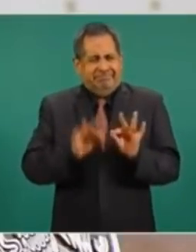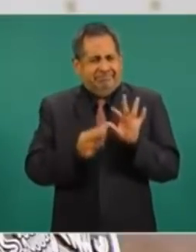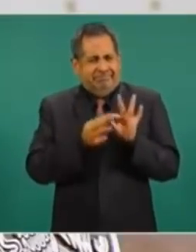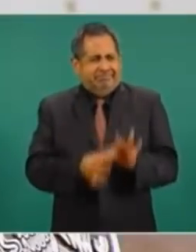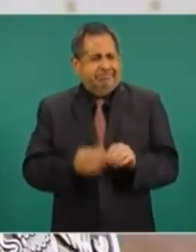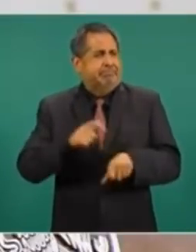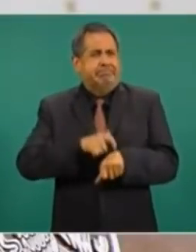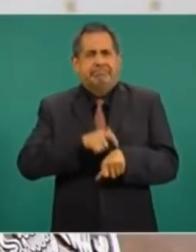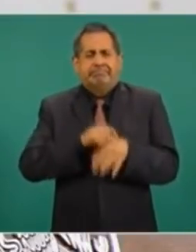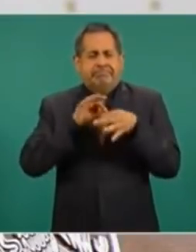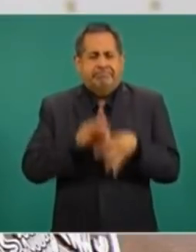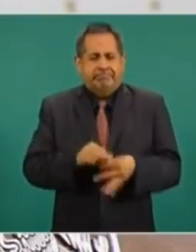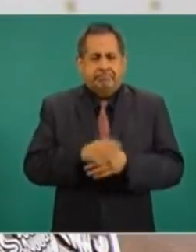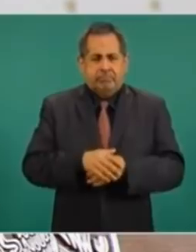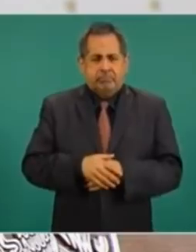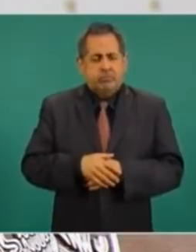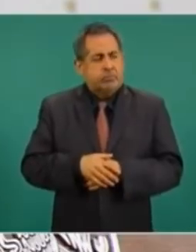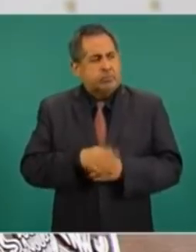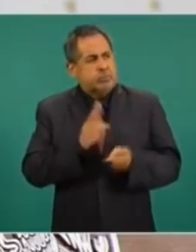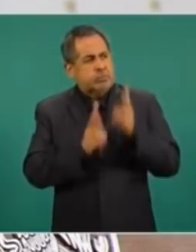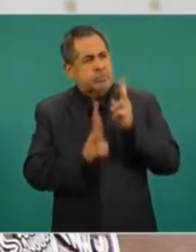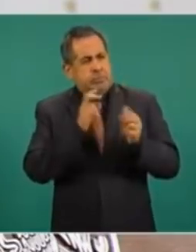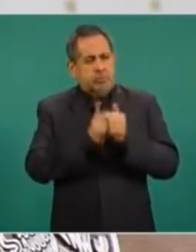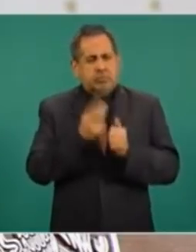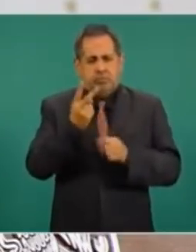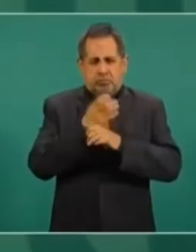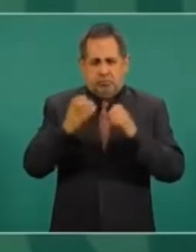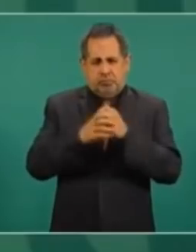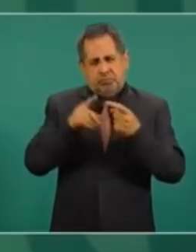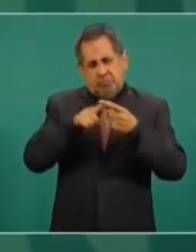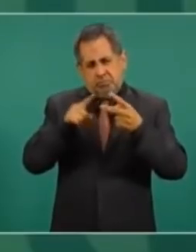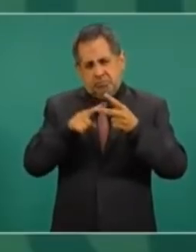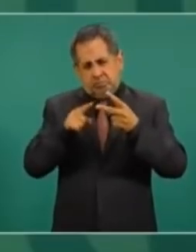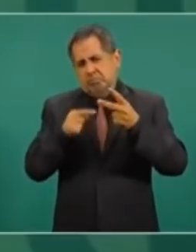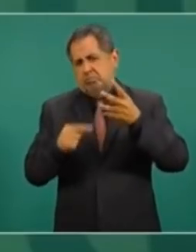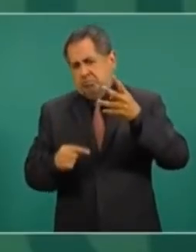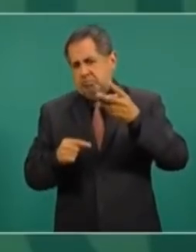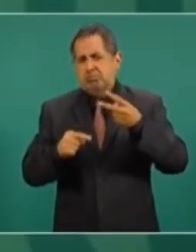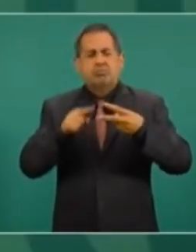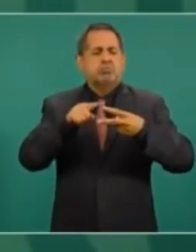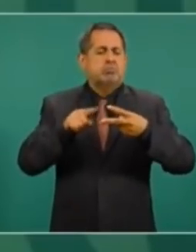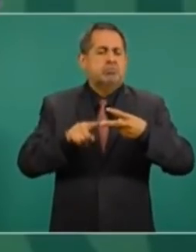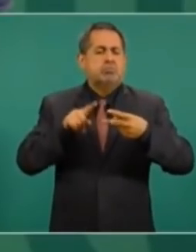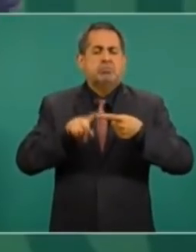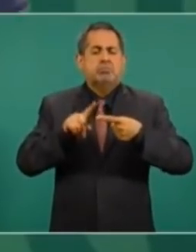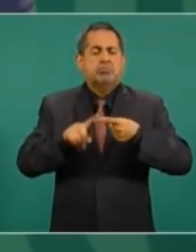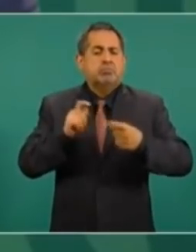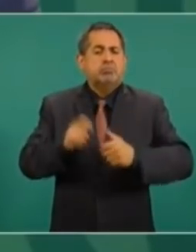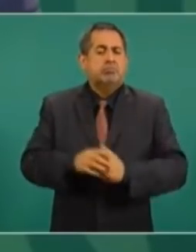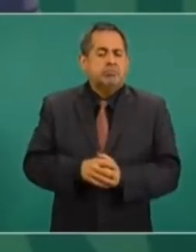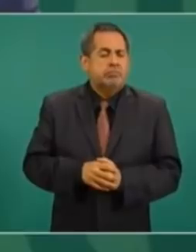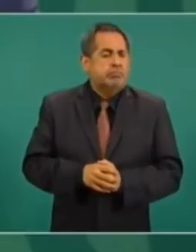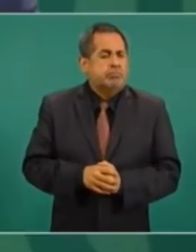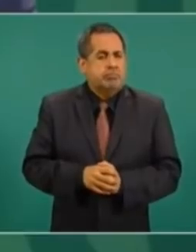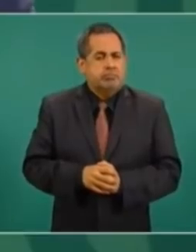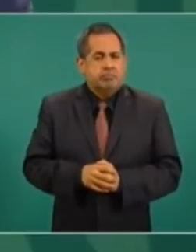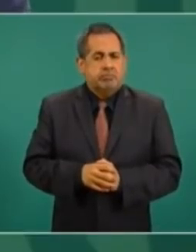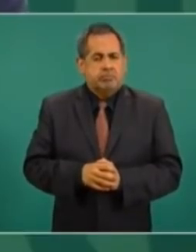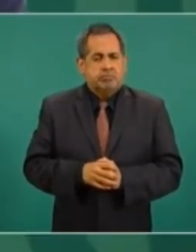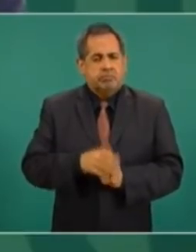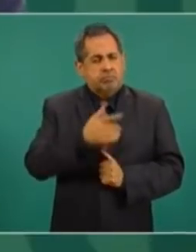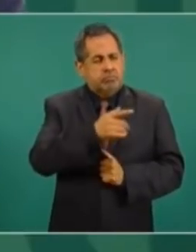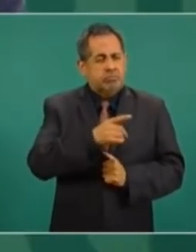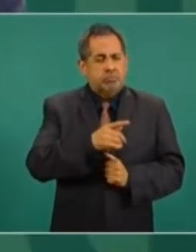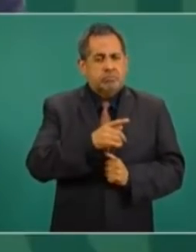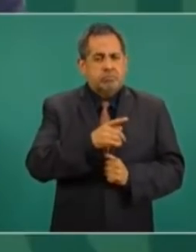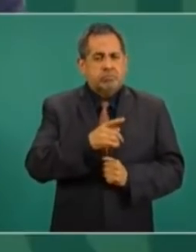vigente. Y le hablo de dos cosas ahí, entre otras. Primero, que se